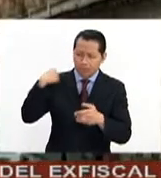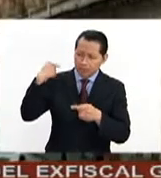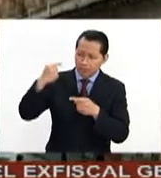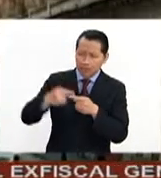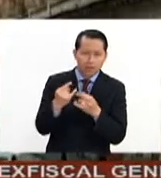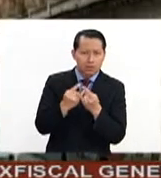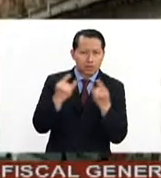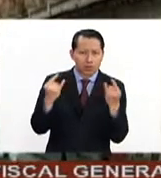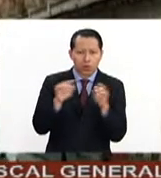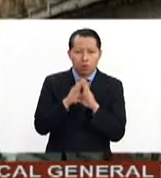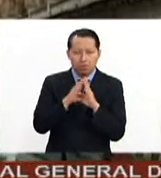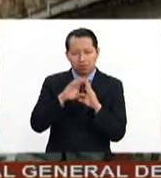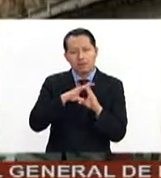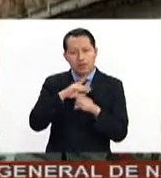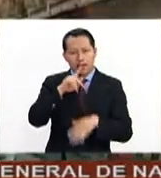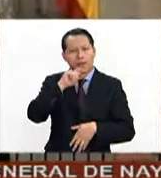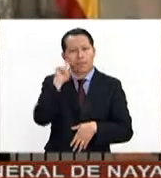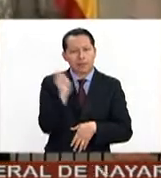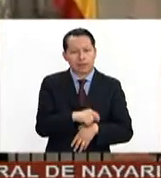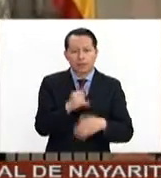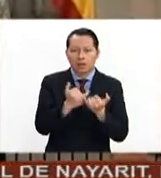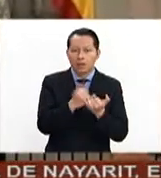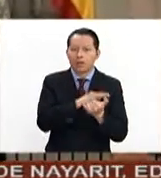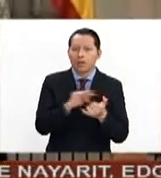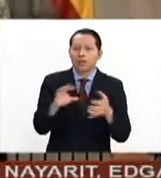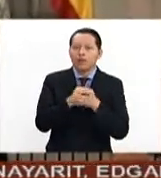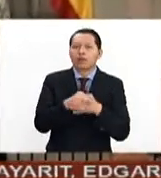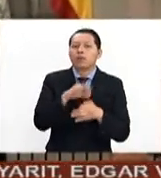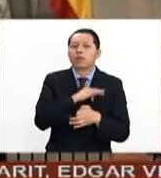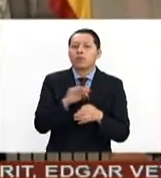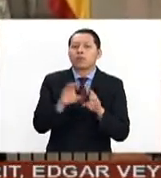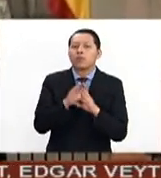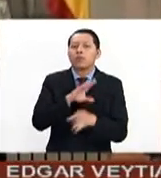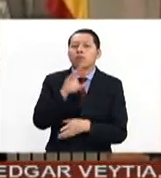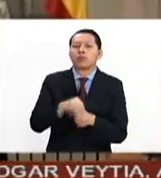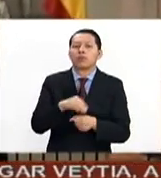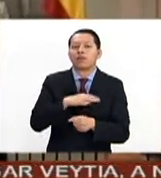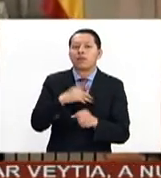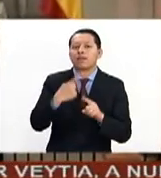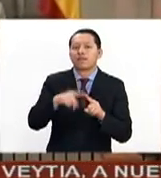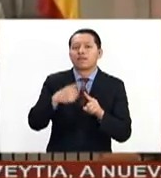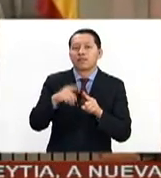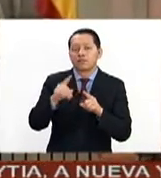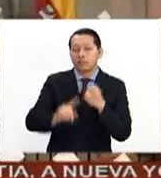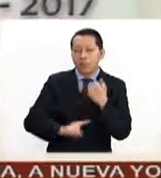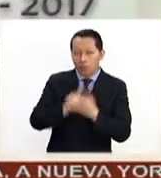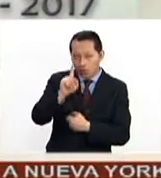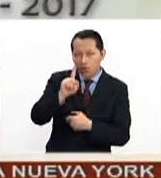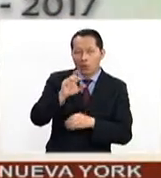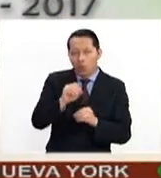historia. Comparten amistad y lazos bilaterales que rebasan ciclos o conflictos.